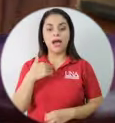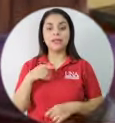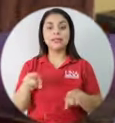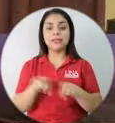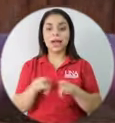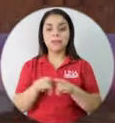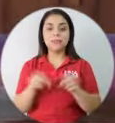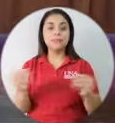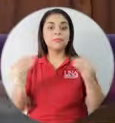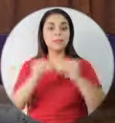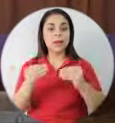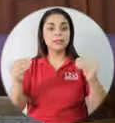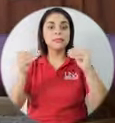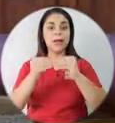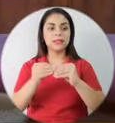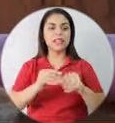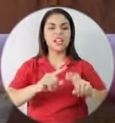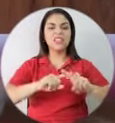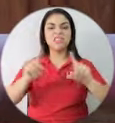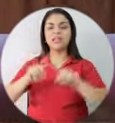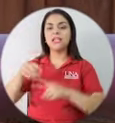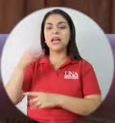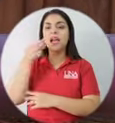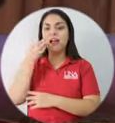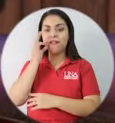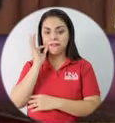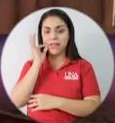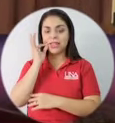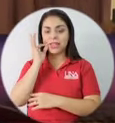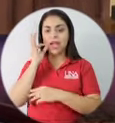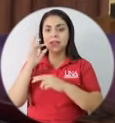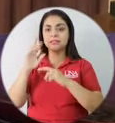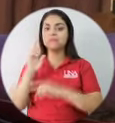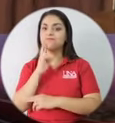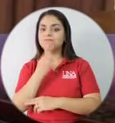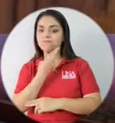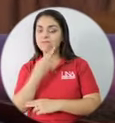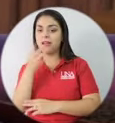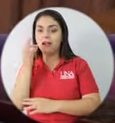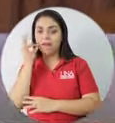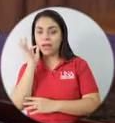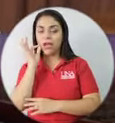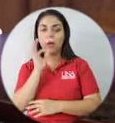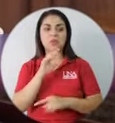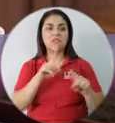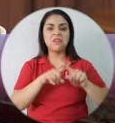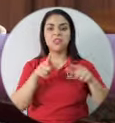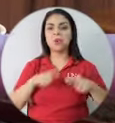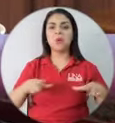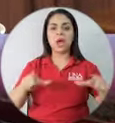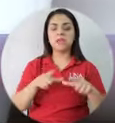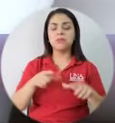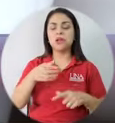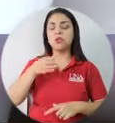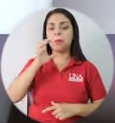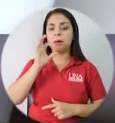cada vez más en nuestras comunidades diferentes cafeterías, lugares para consumo directo del café, donde hay un